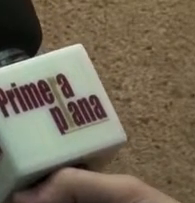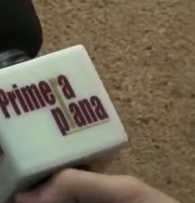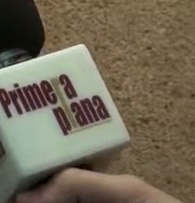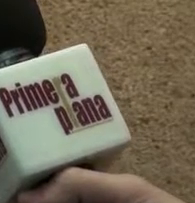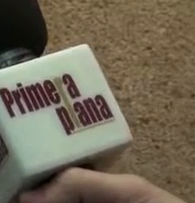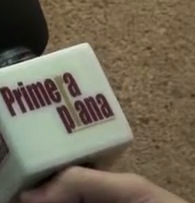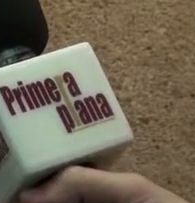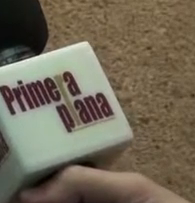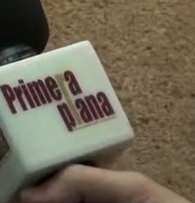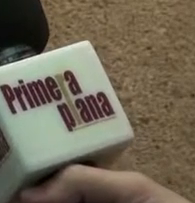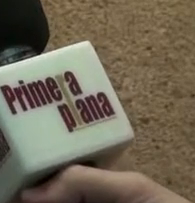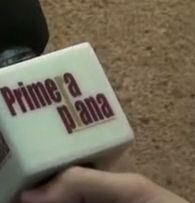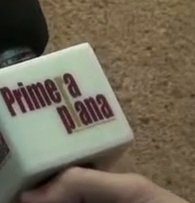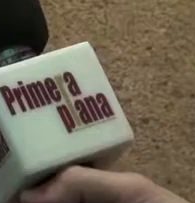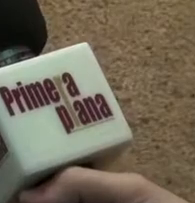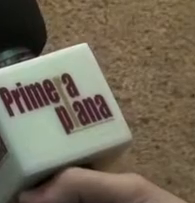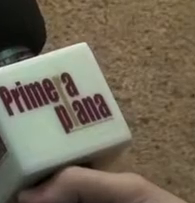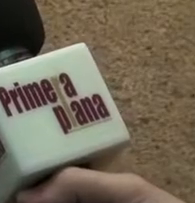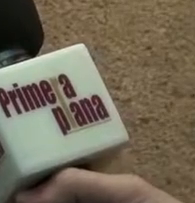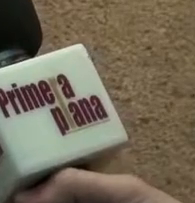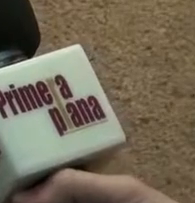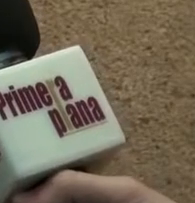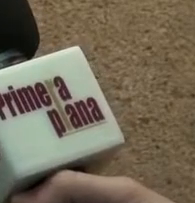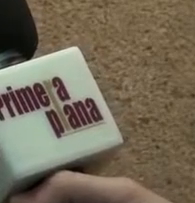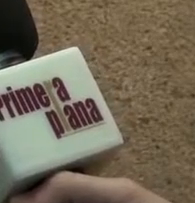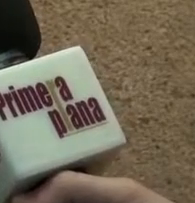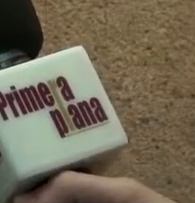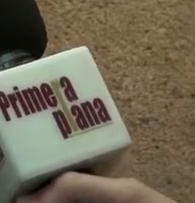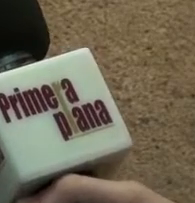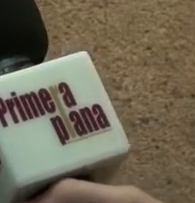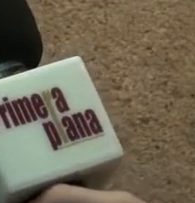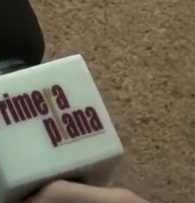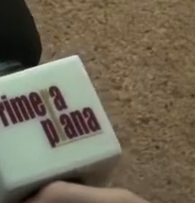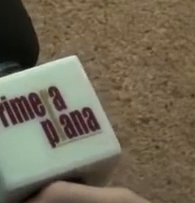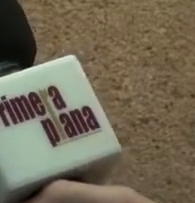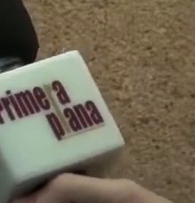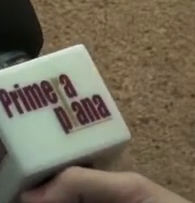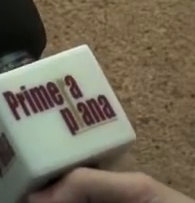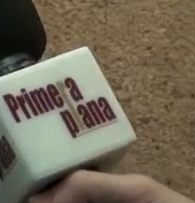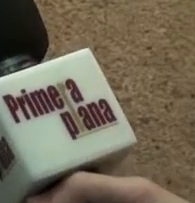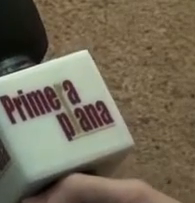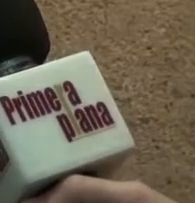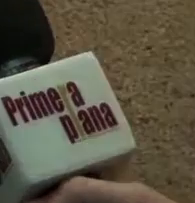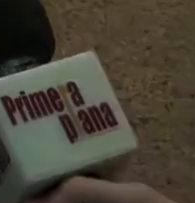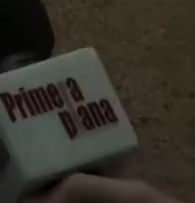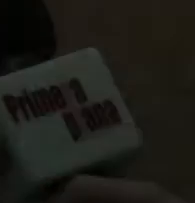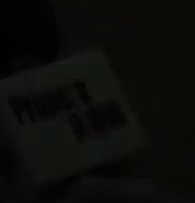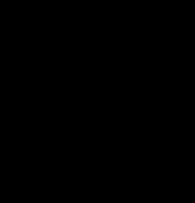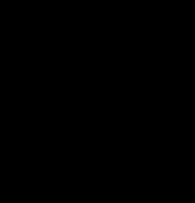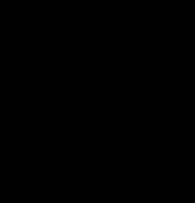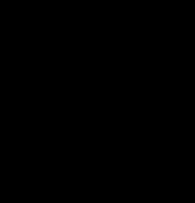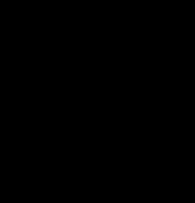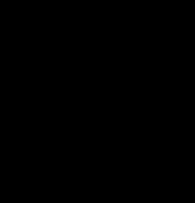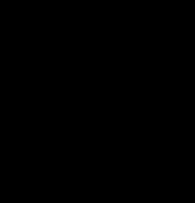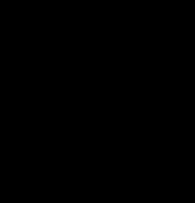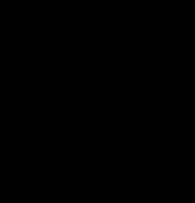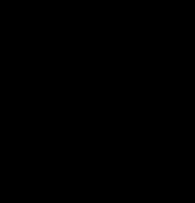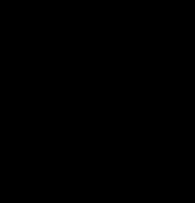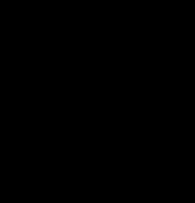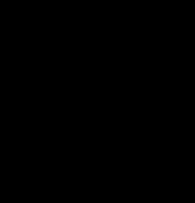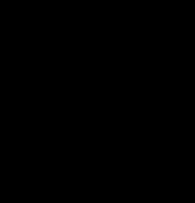será una realidad en la que realmente se esté defendiendo los derechos humanos.